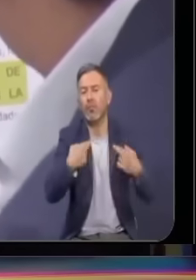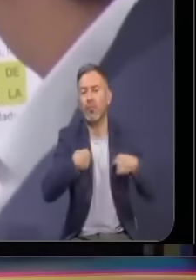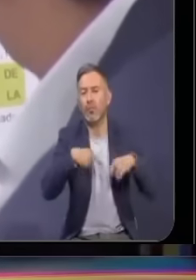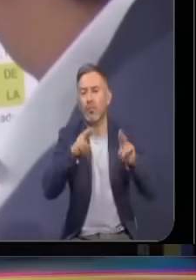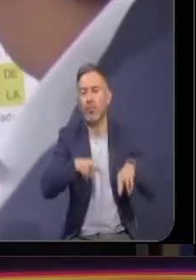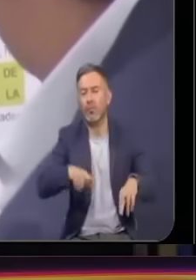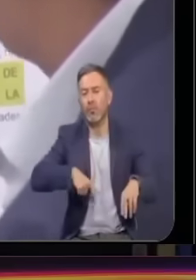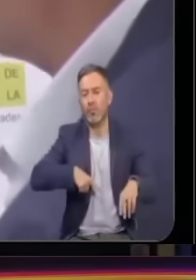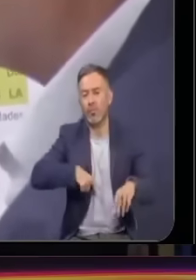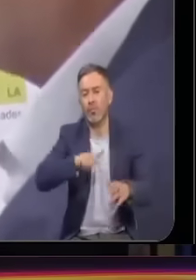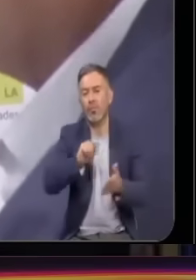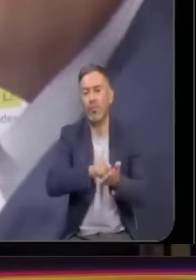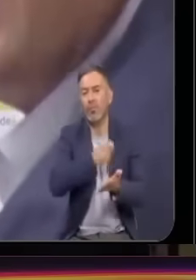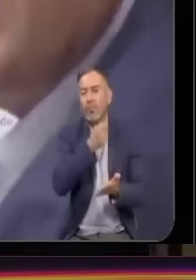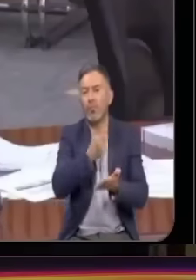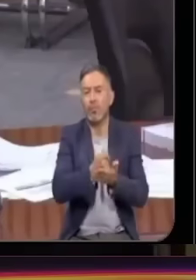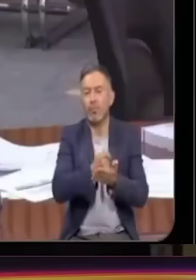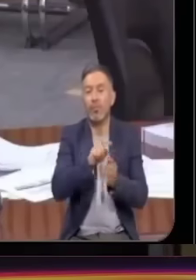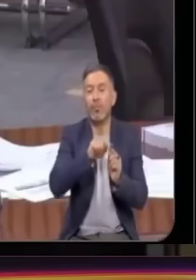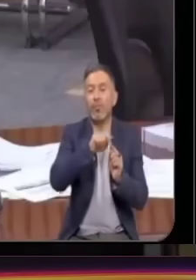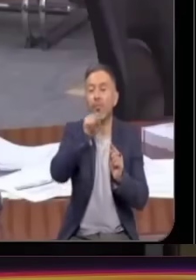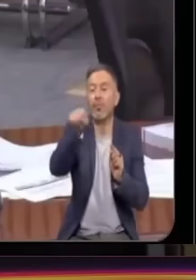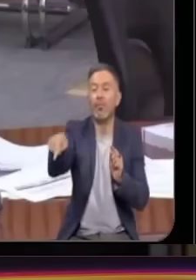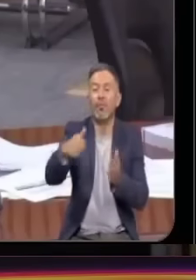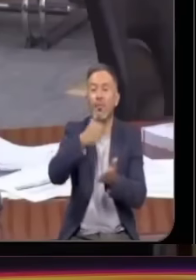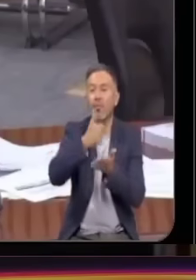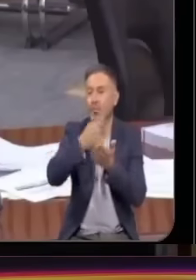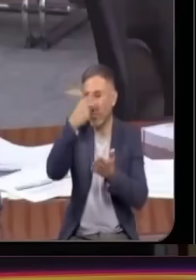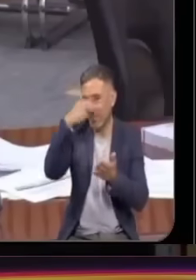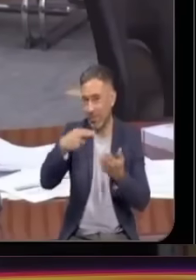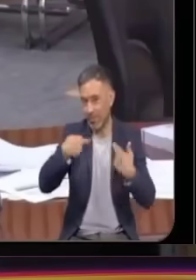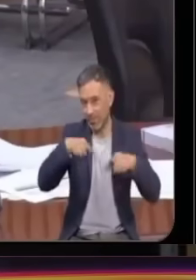del gobierno de Tamaulipas en la Ciudad de México.